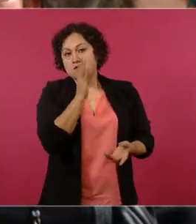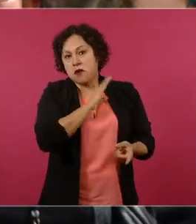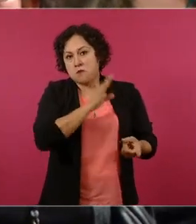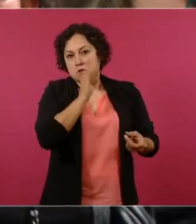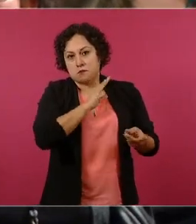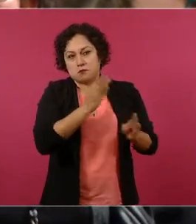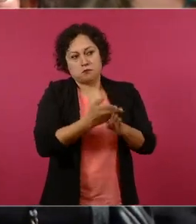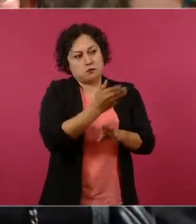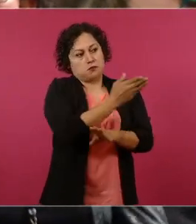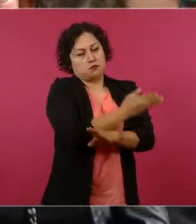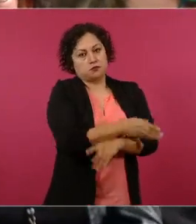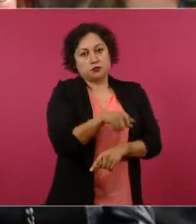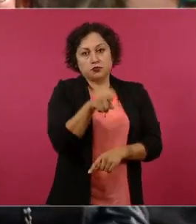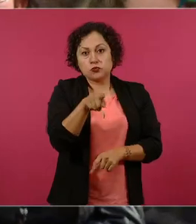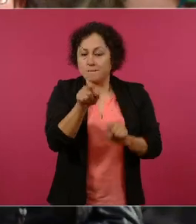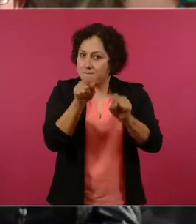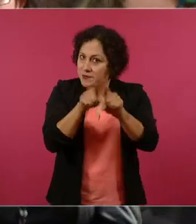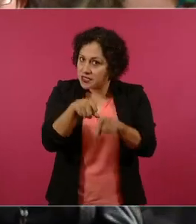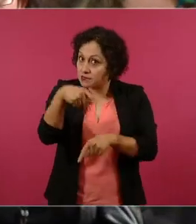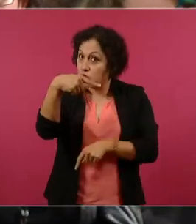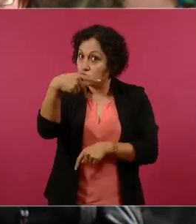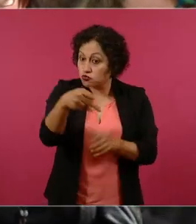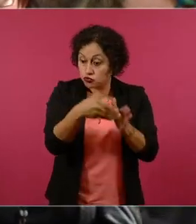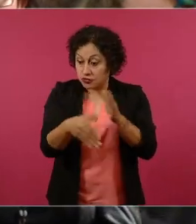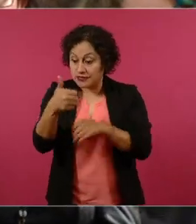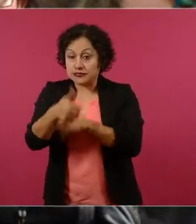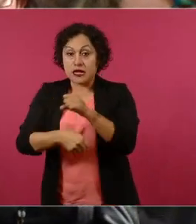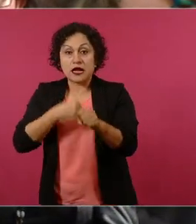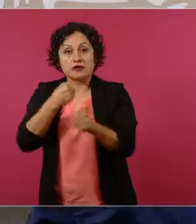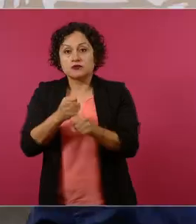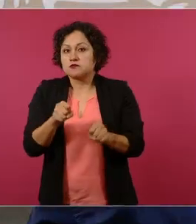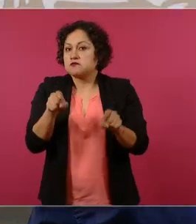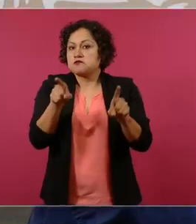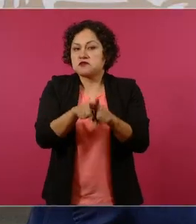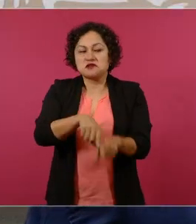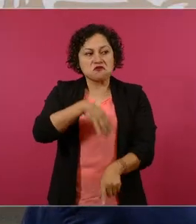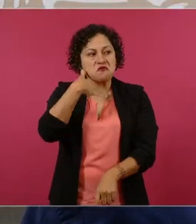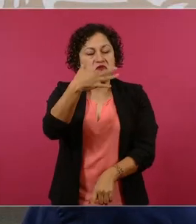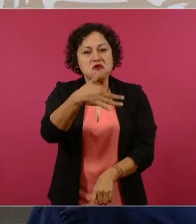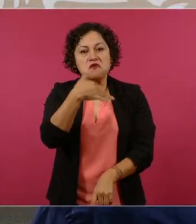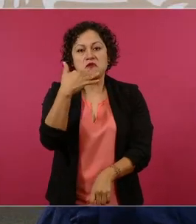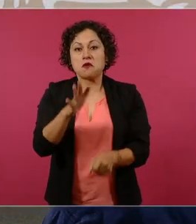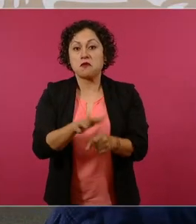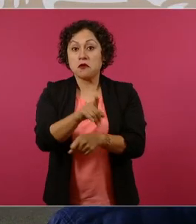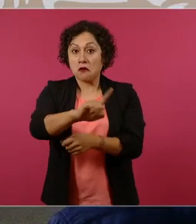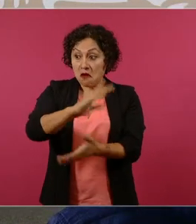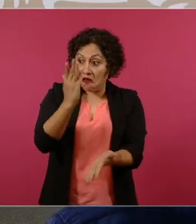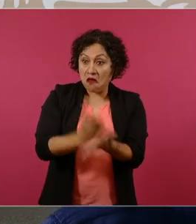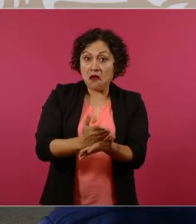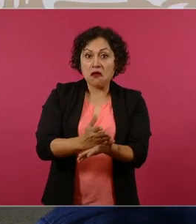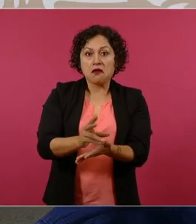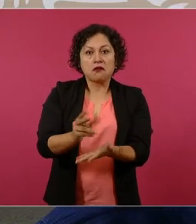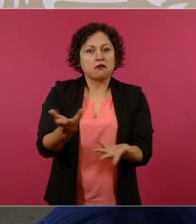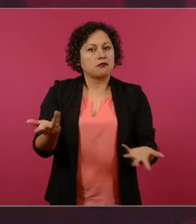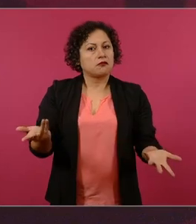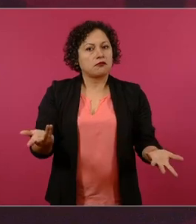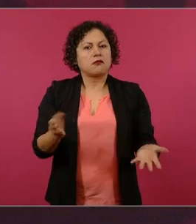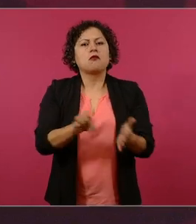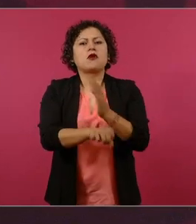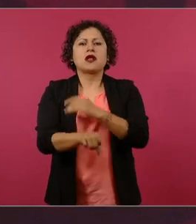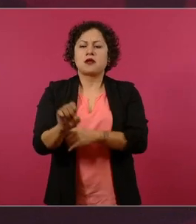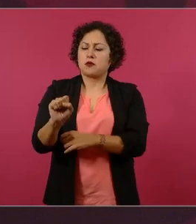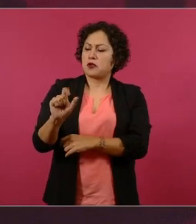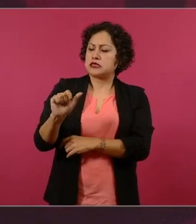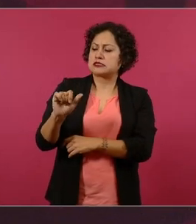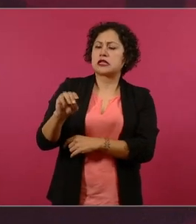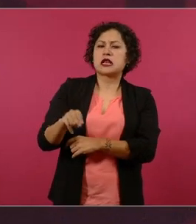porque la mafia del poder no se acabó presidente con usted ahí siguen no vi Slim se retrata con todos los presidentes que